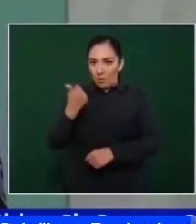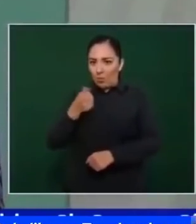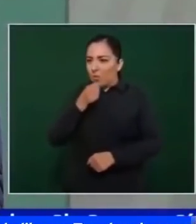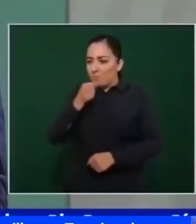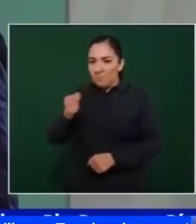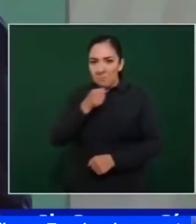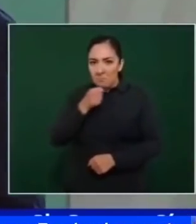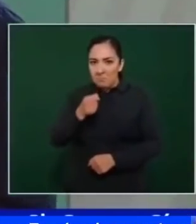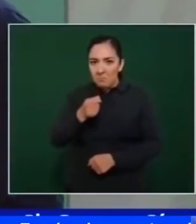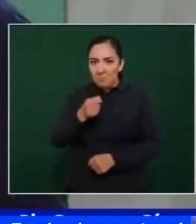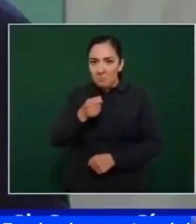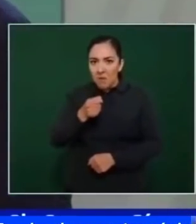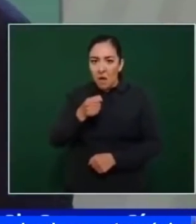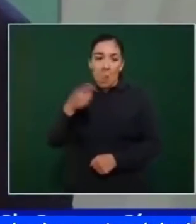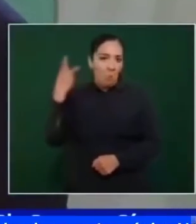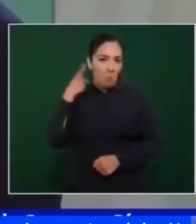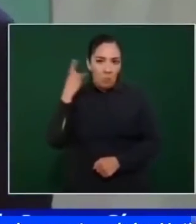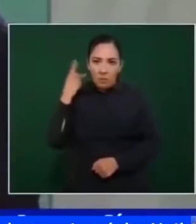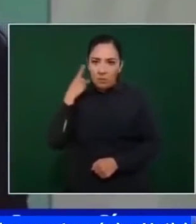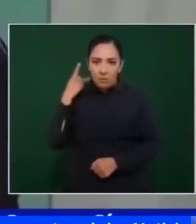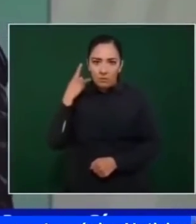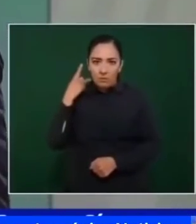de ningún político.